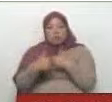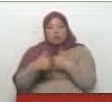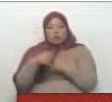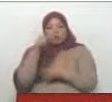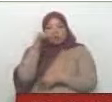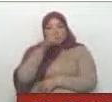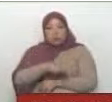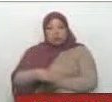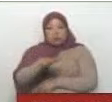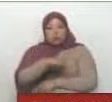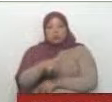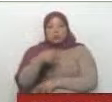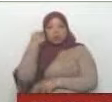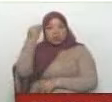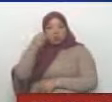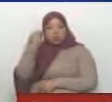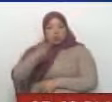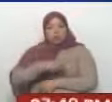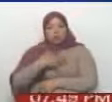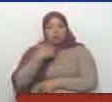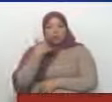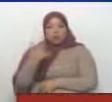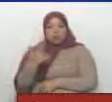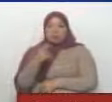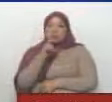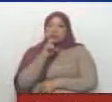el genocidio contra el pueblo palestino. Esa es la reflexión que yo te puedo dejar. Qué duro, presidente.